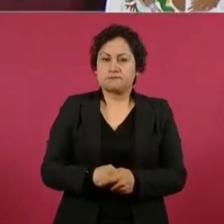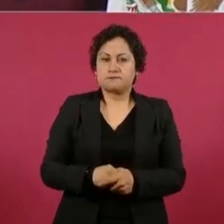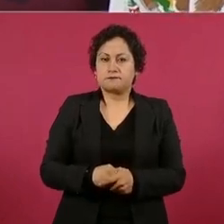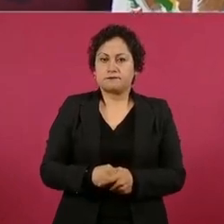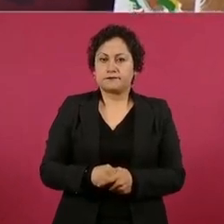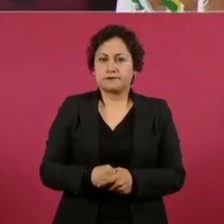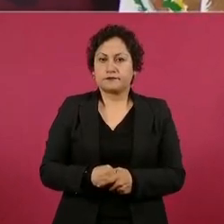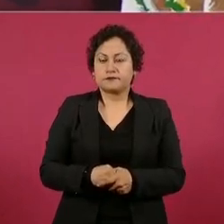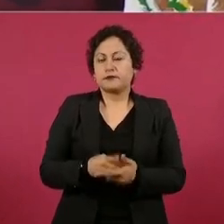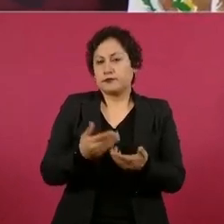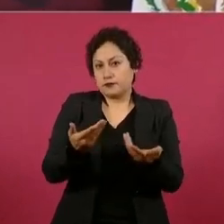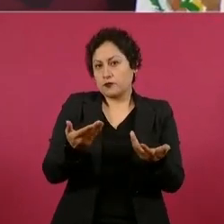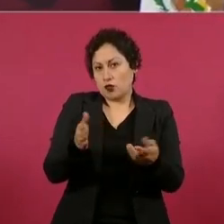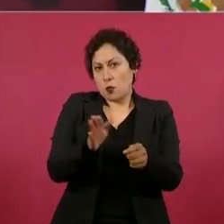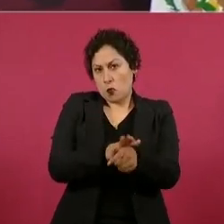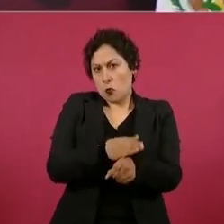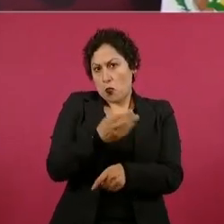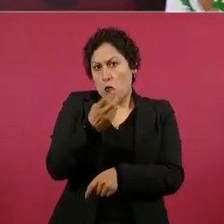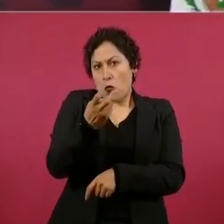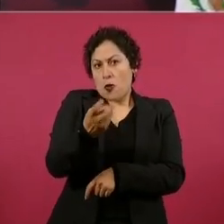Por esto estamos ya